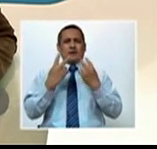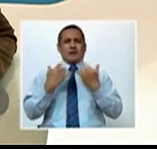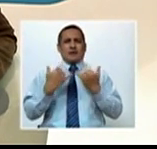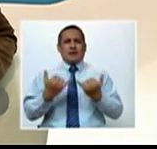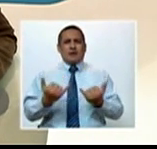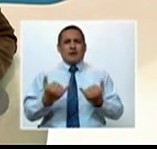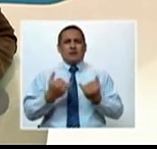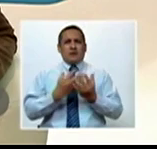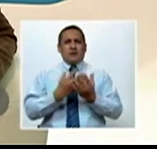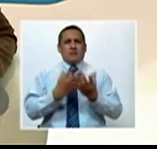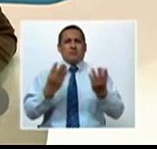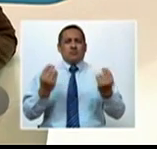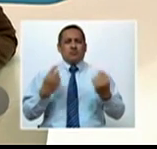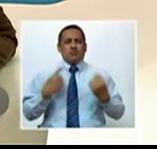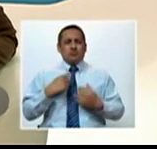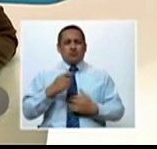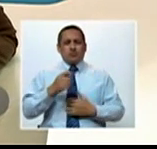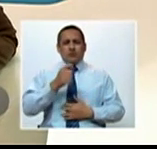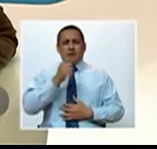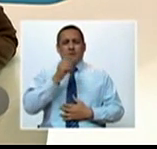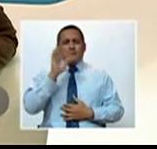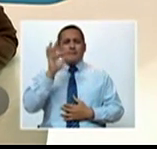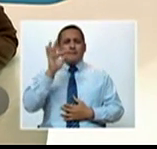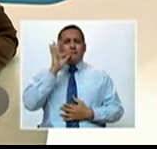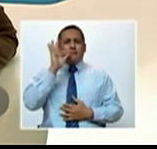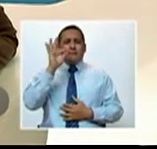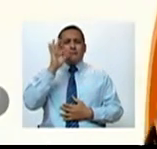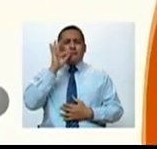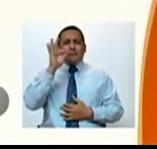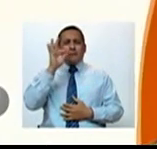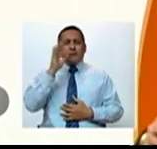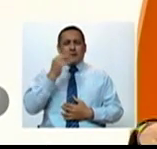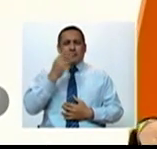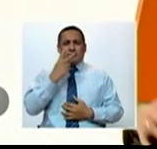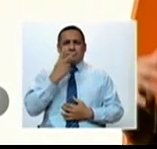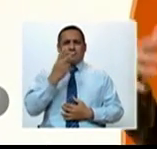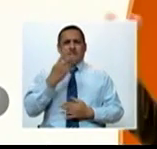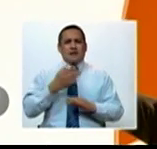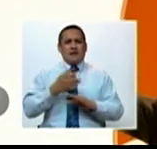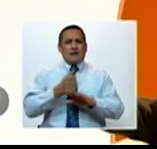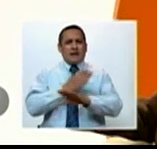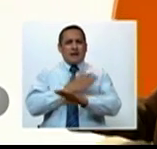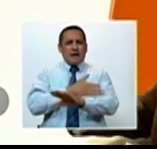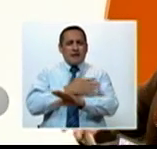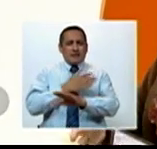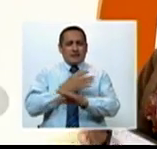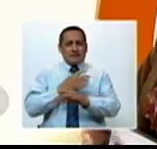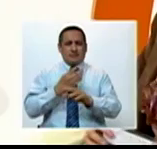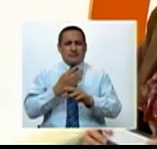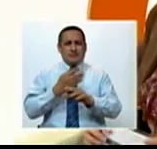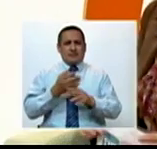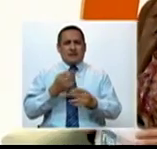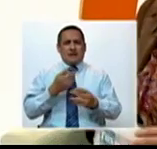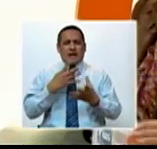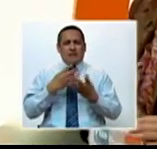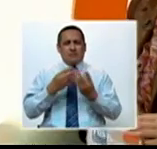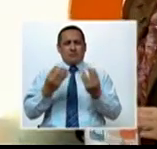por ejemplo, de marihuana, y en el caso de la marihuana incluso que se haya incrementado,